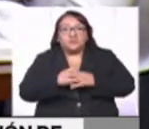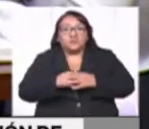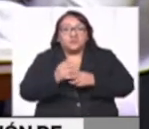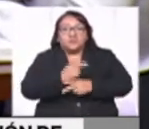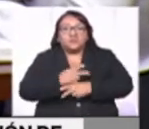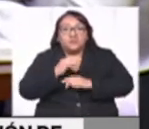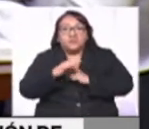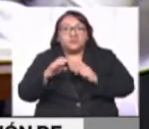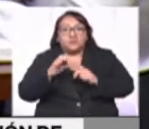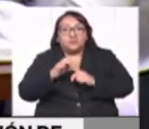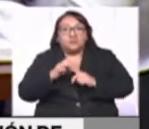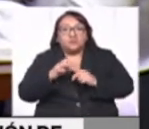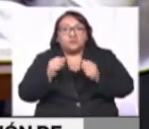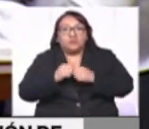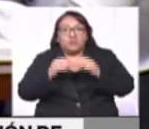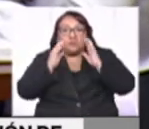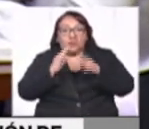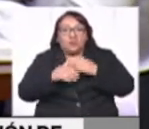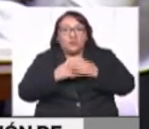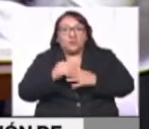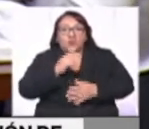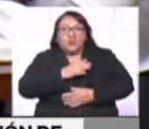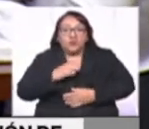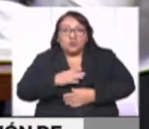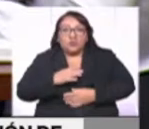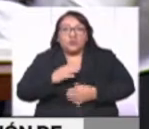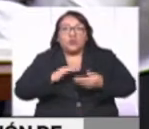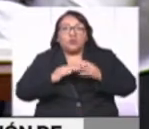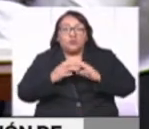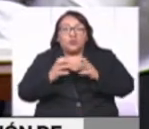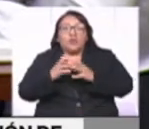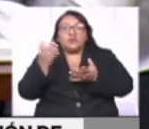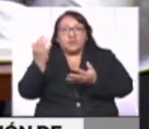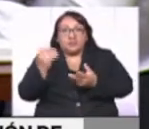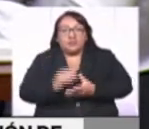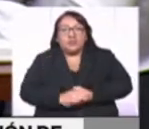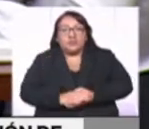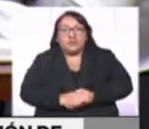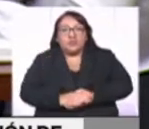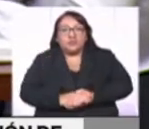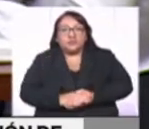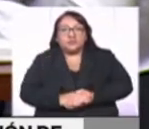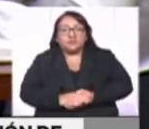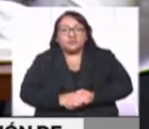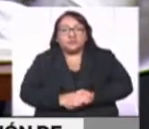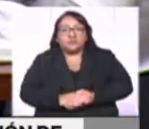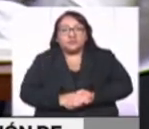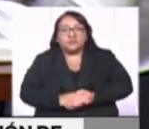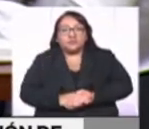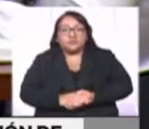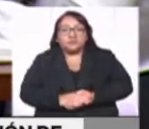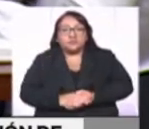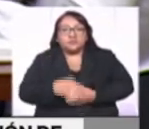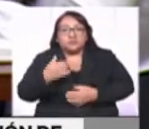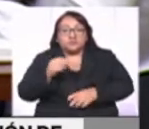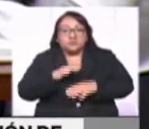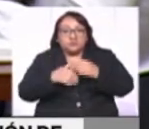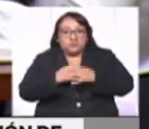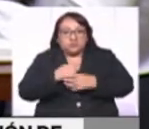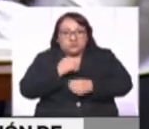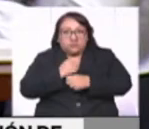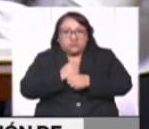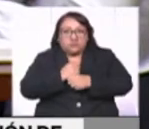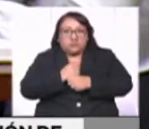seguridad ciudadana en atención a lo que el Estado y la colectividad se espera, siendo evidente que por sus alcances se